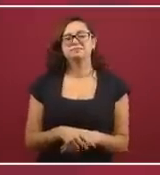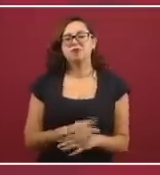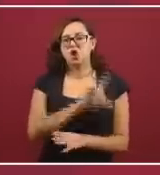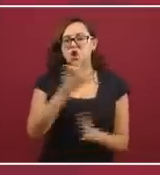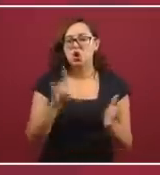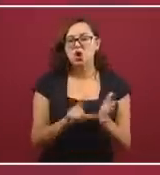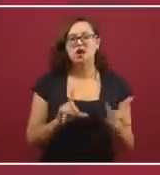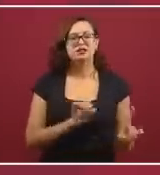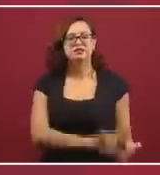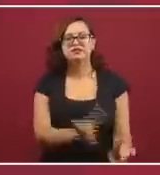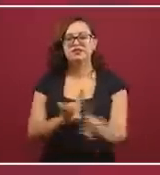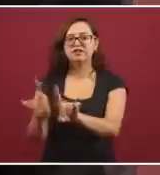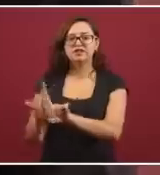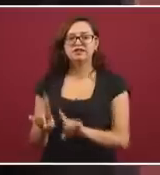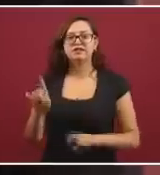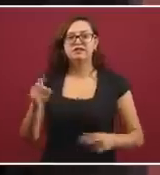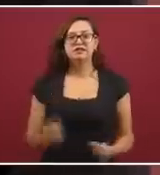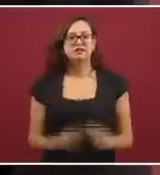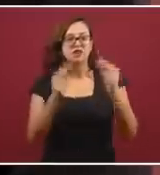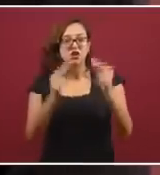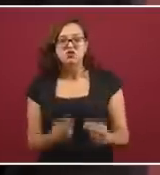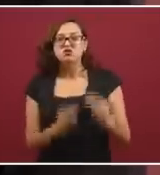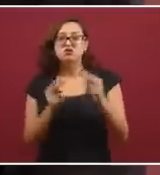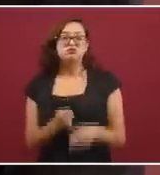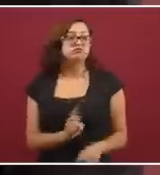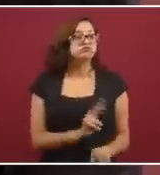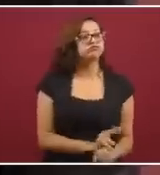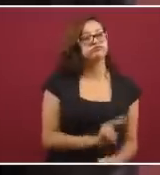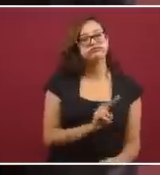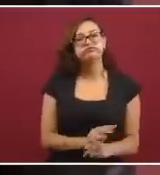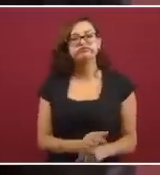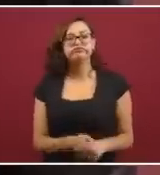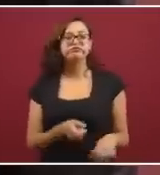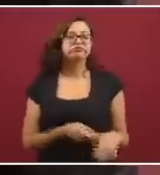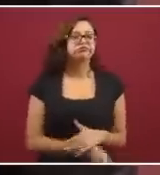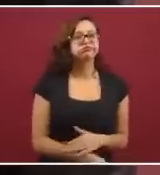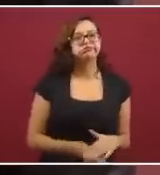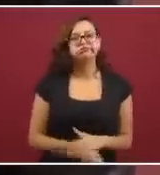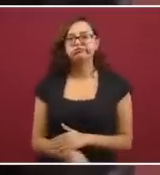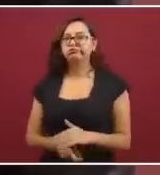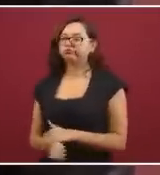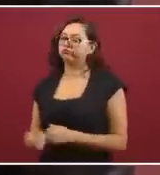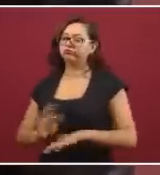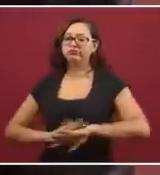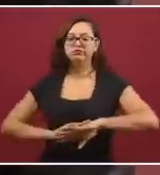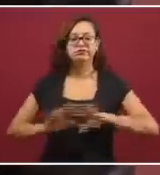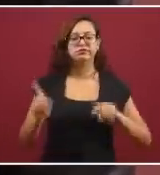toda la actividad económica quitarlos de vía pública